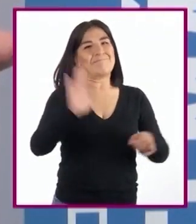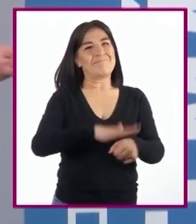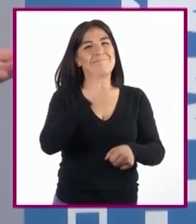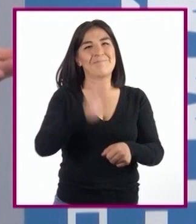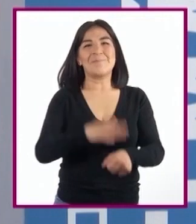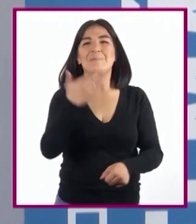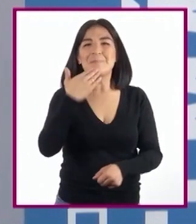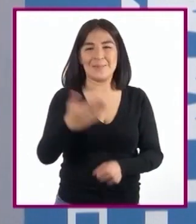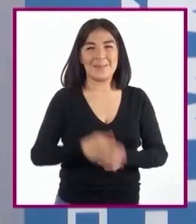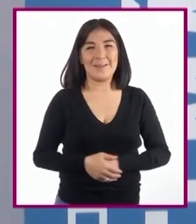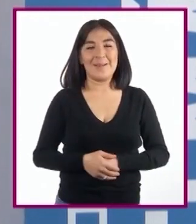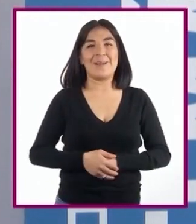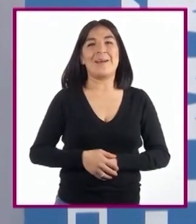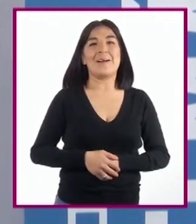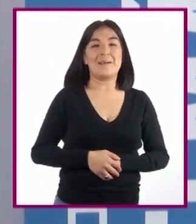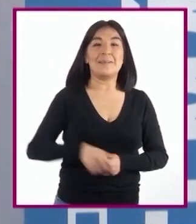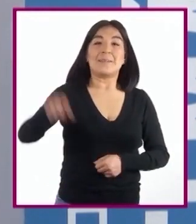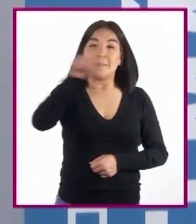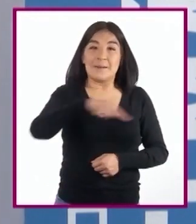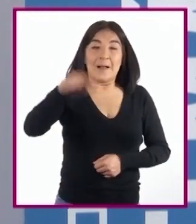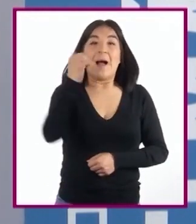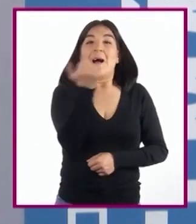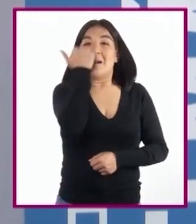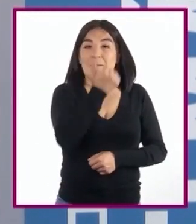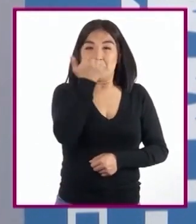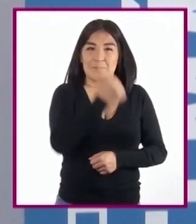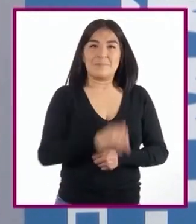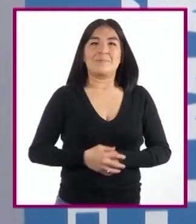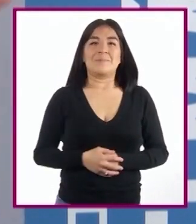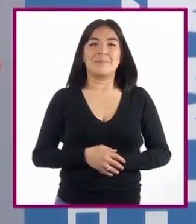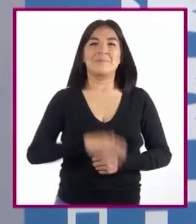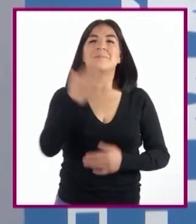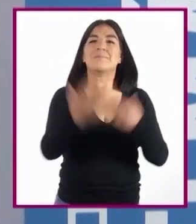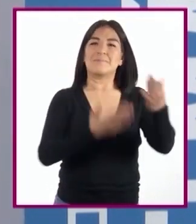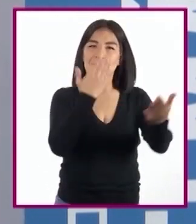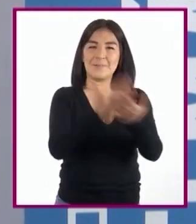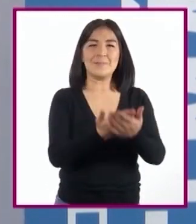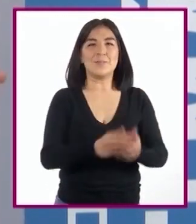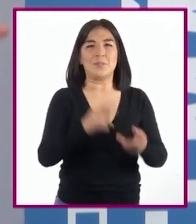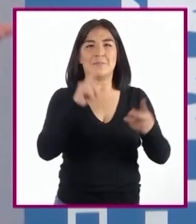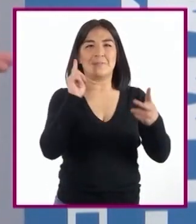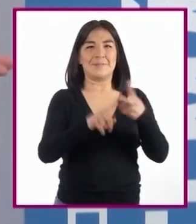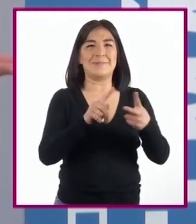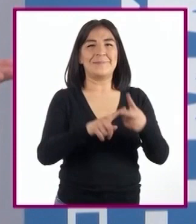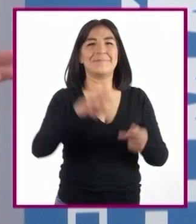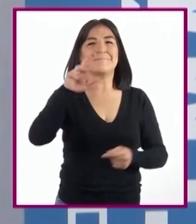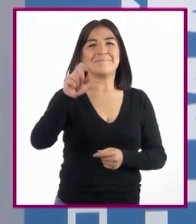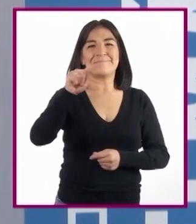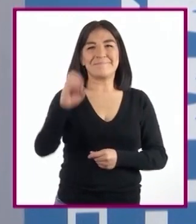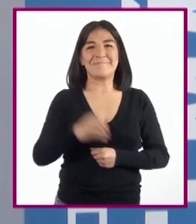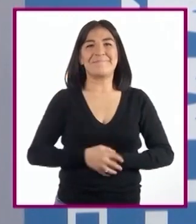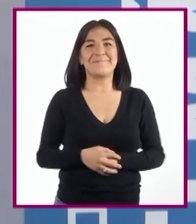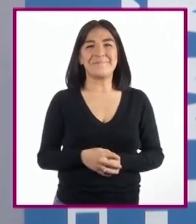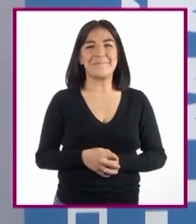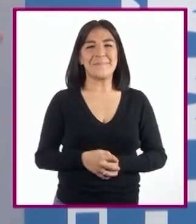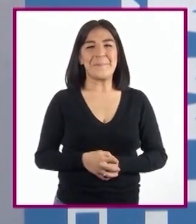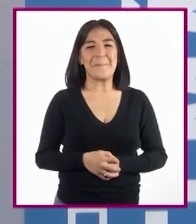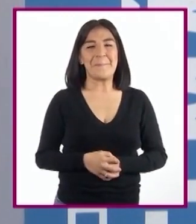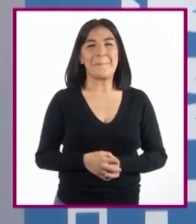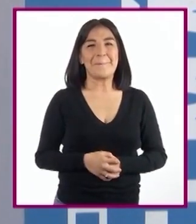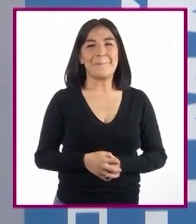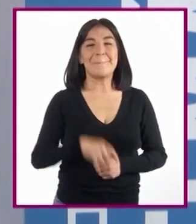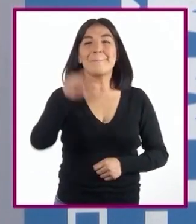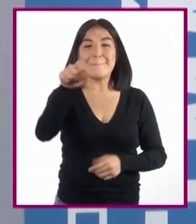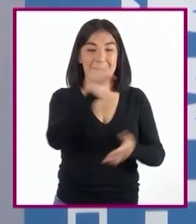¡Excelente! Ahora, estimadas alumnas y alumnos, les proponemos el siguiente reto. ¿Preparados?